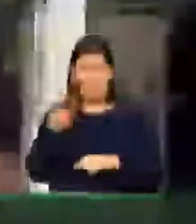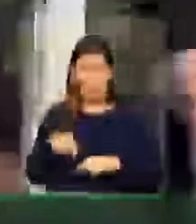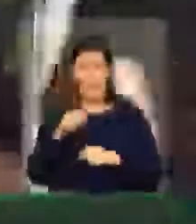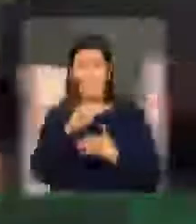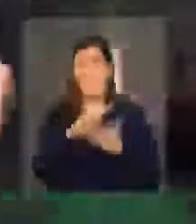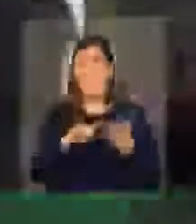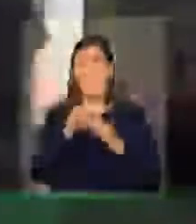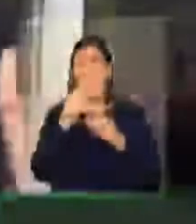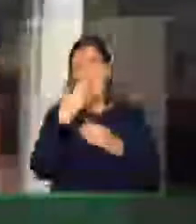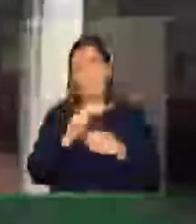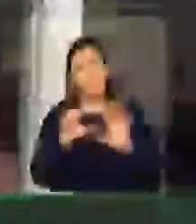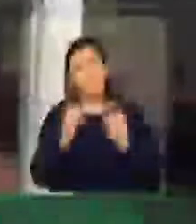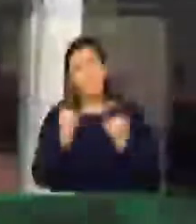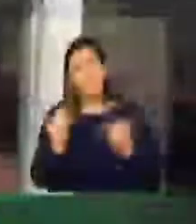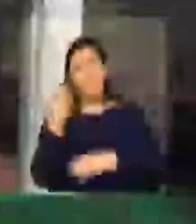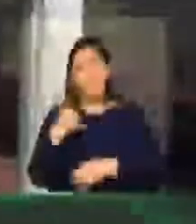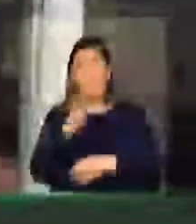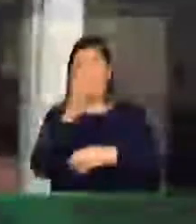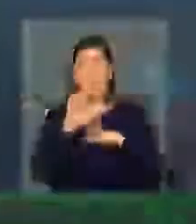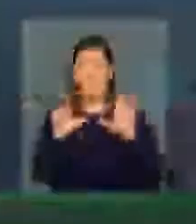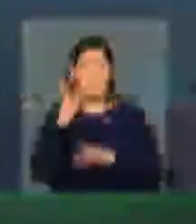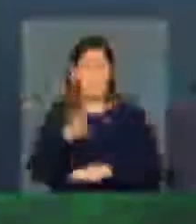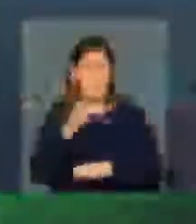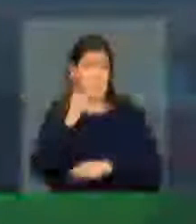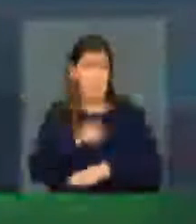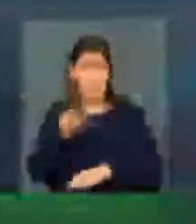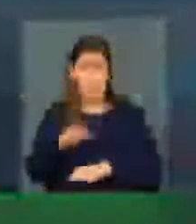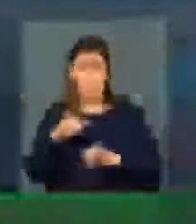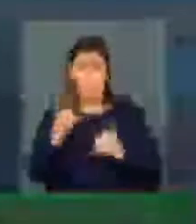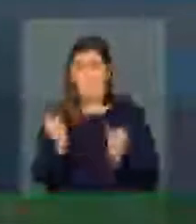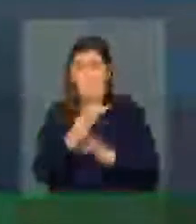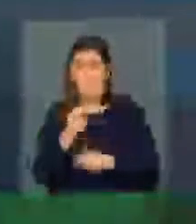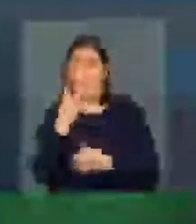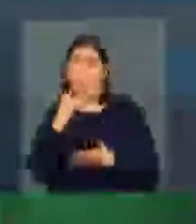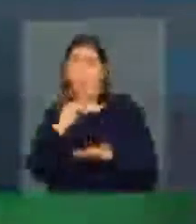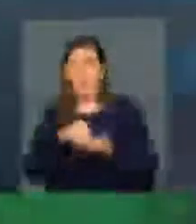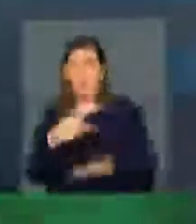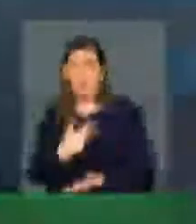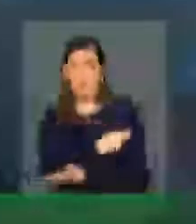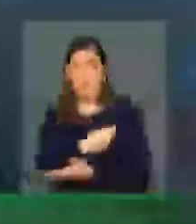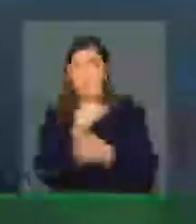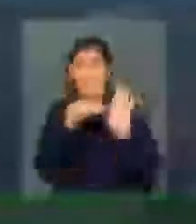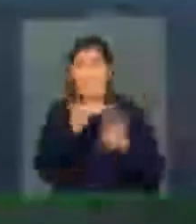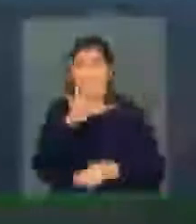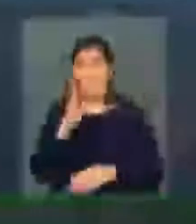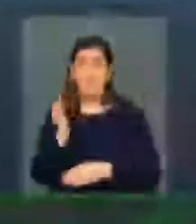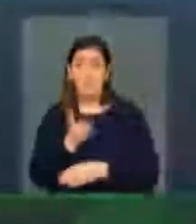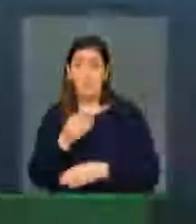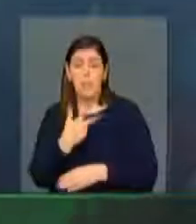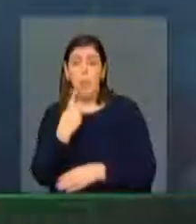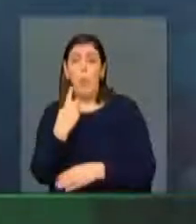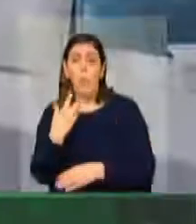días. En Rivera, el 47% de la población está vacunada con dos dosis y el 64% tiene una dosis